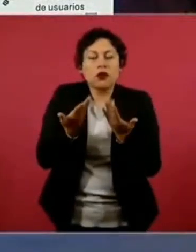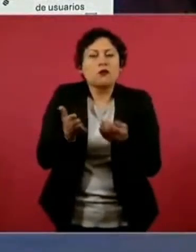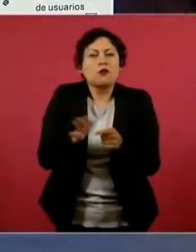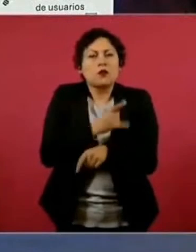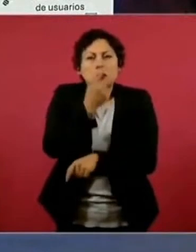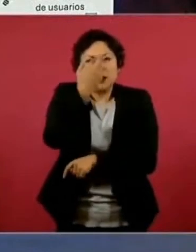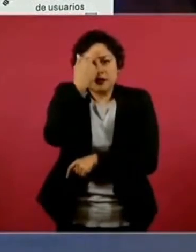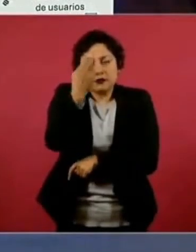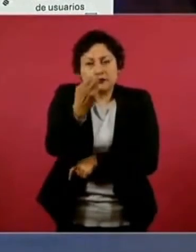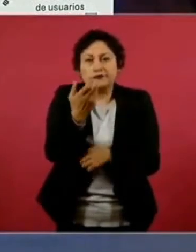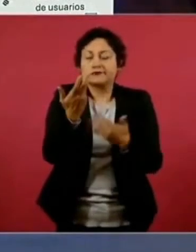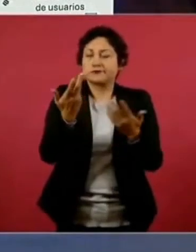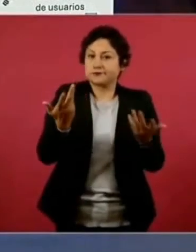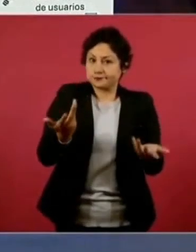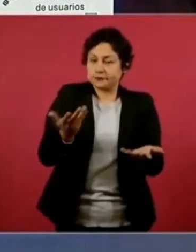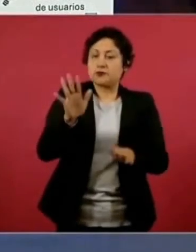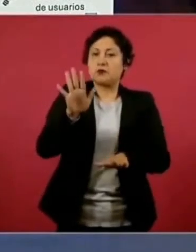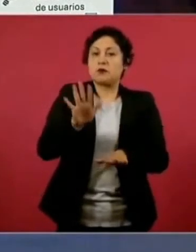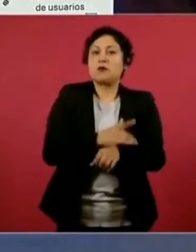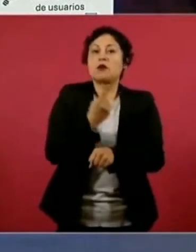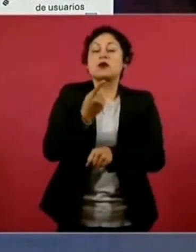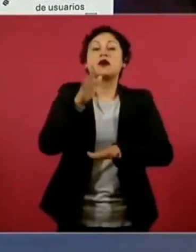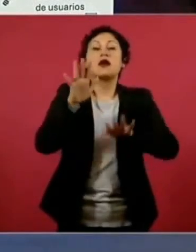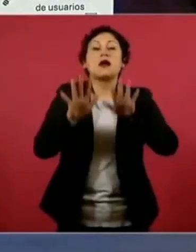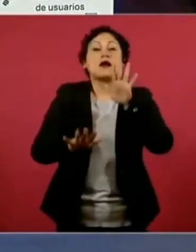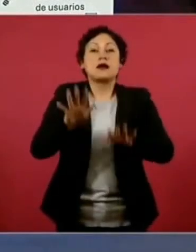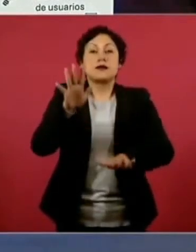tienen la misma